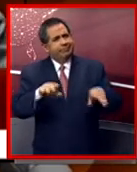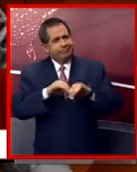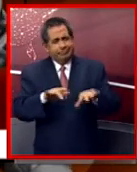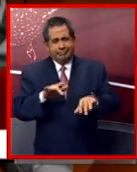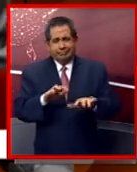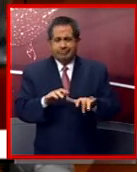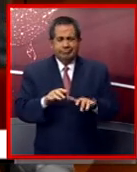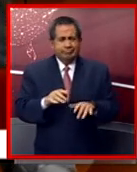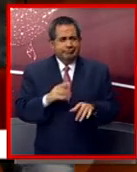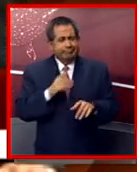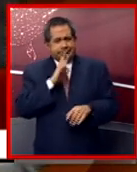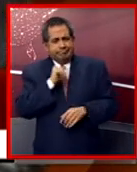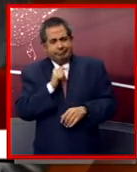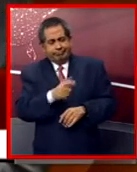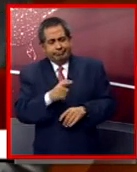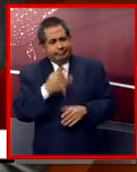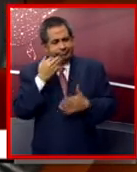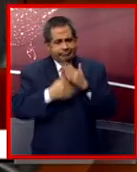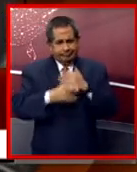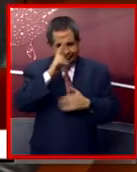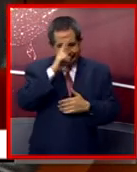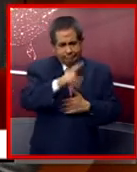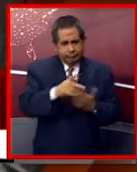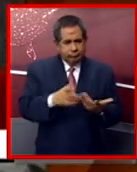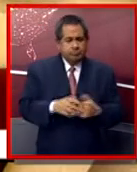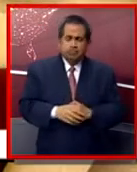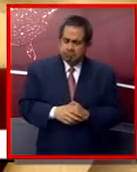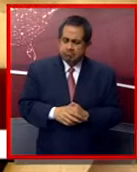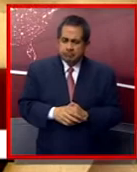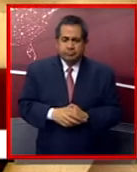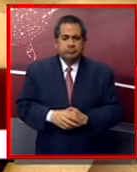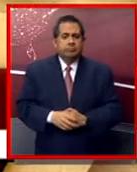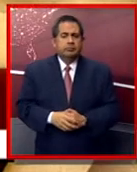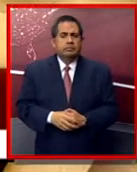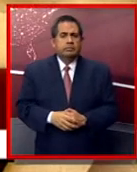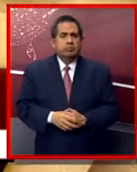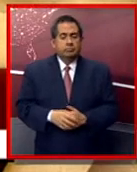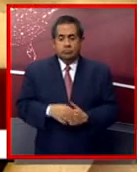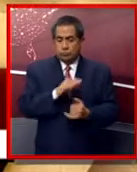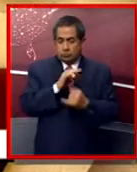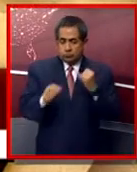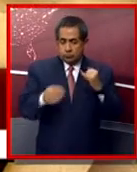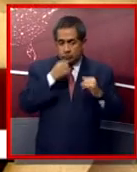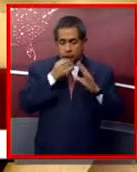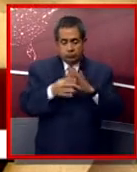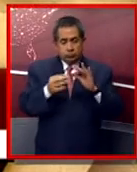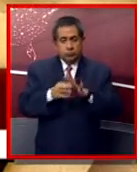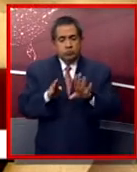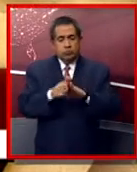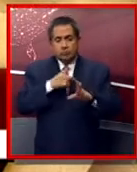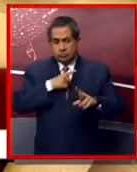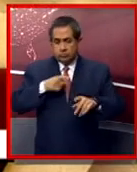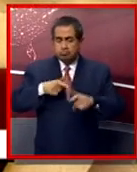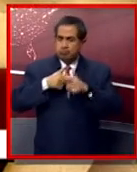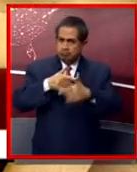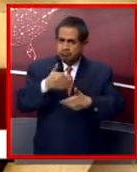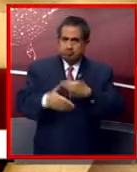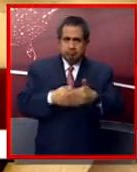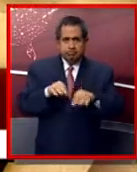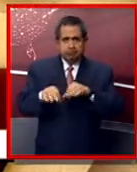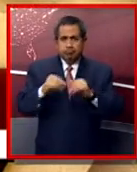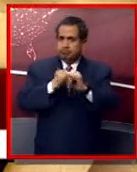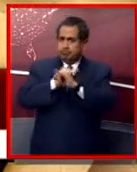y en los corredores del Parlamento. Finalmente, habló de seguir trabajando en el marco de las